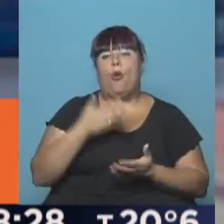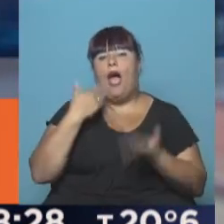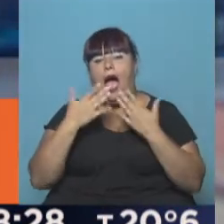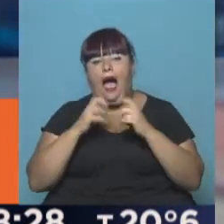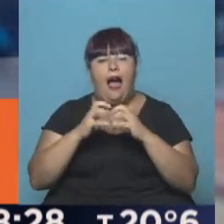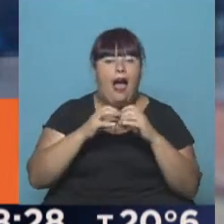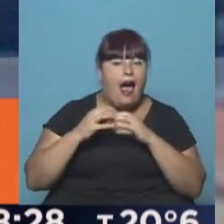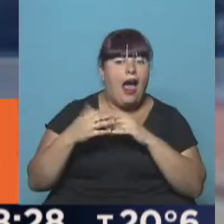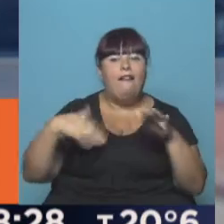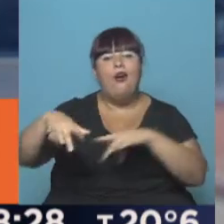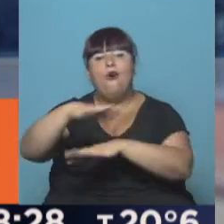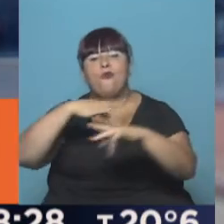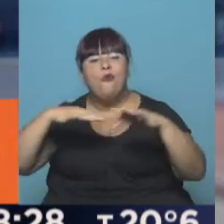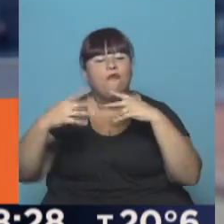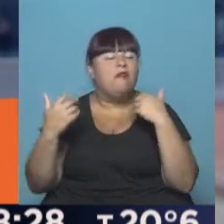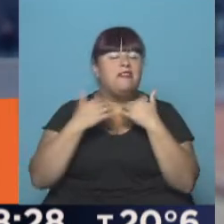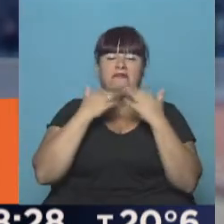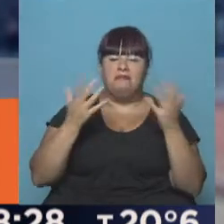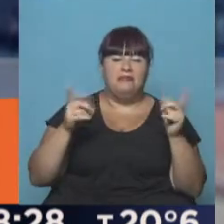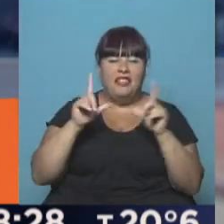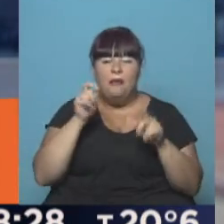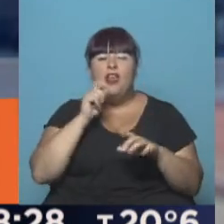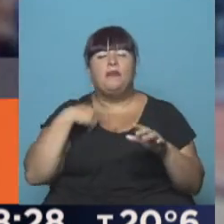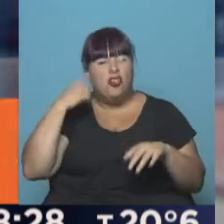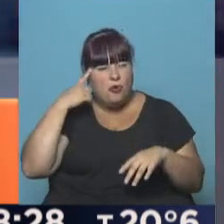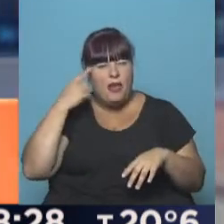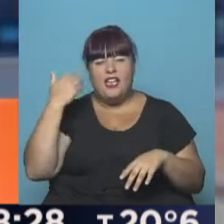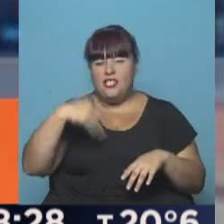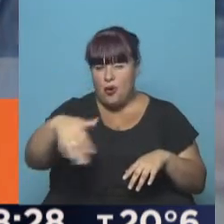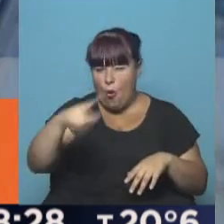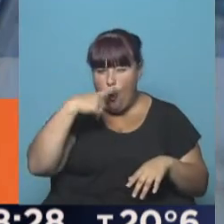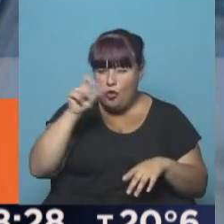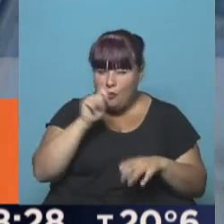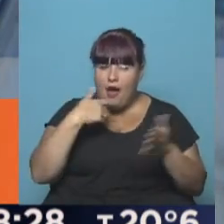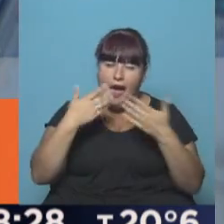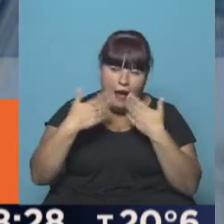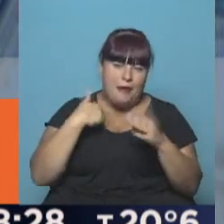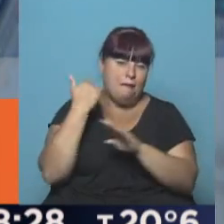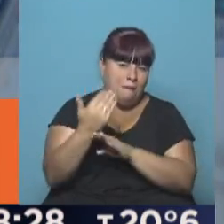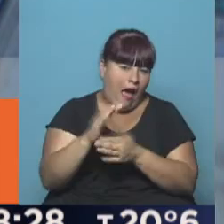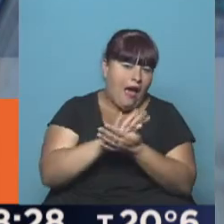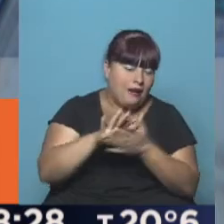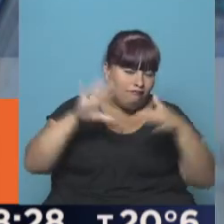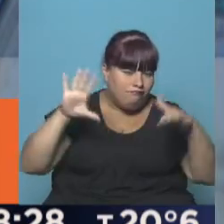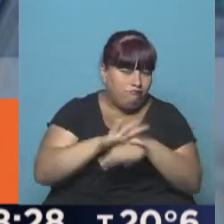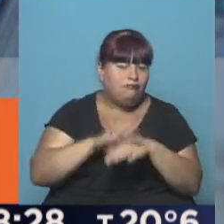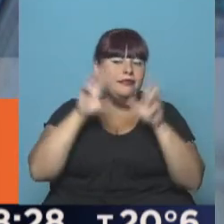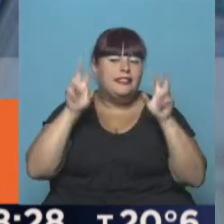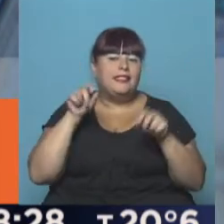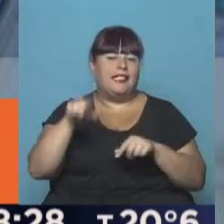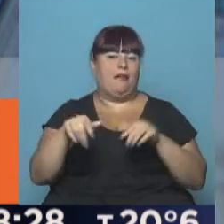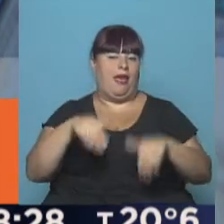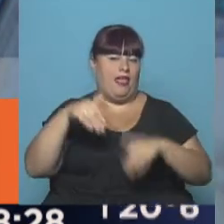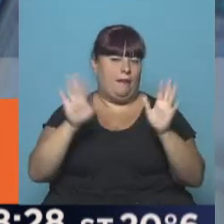habla haciendo en los pasillos y en el lugar y en los medios pero supongo en los últimos meses empezaremos a charlar un poco concretamente cuestiones de